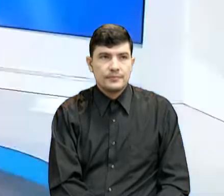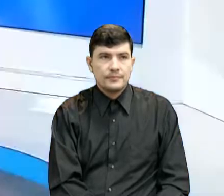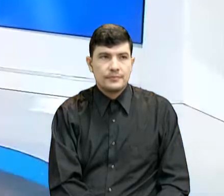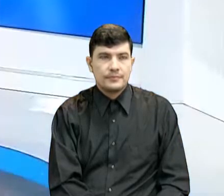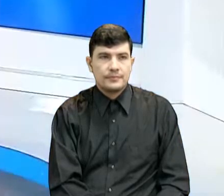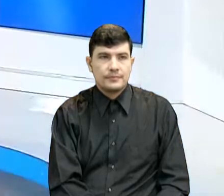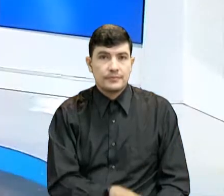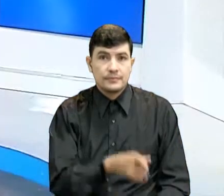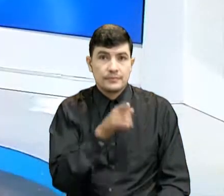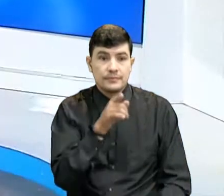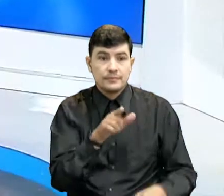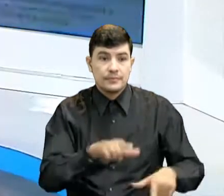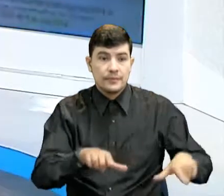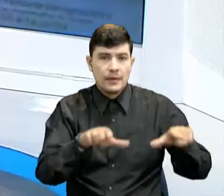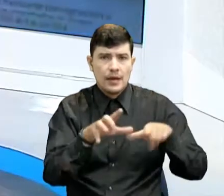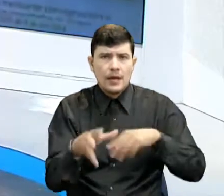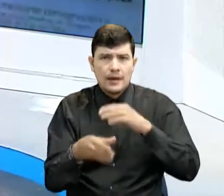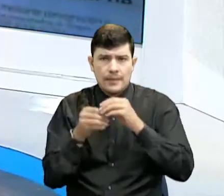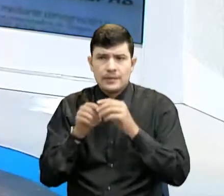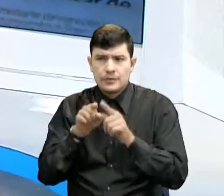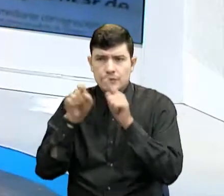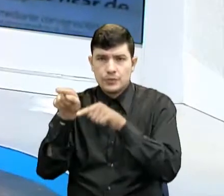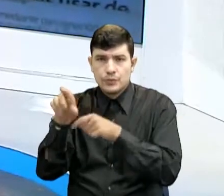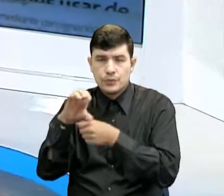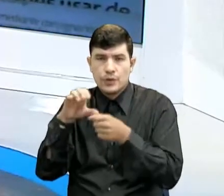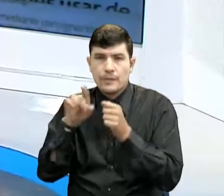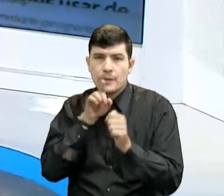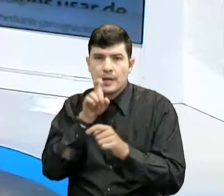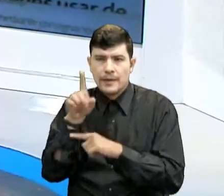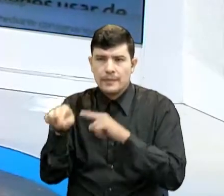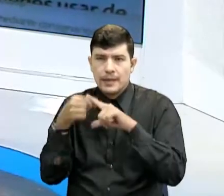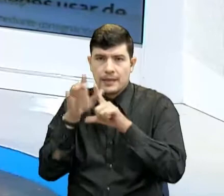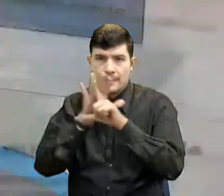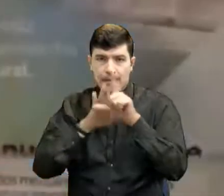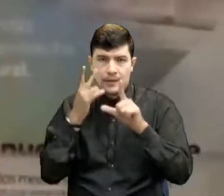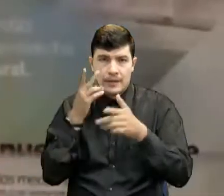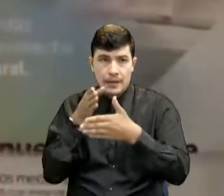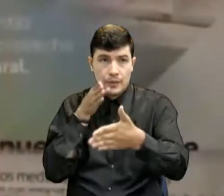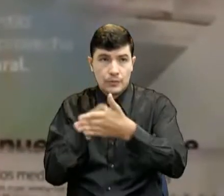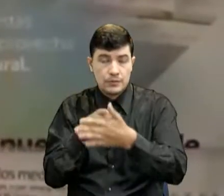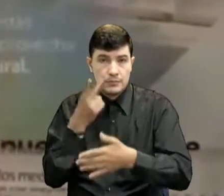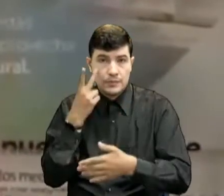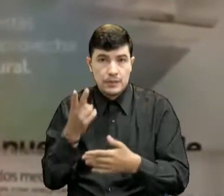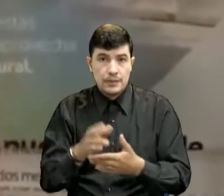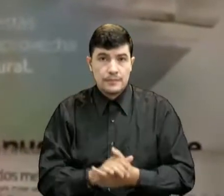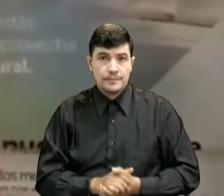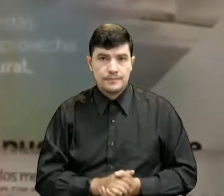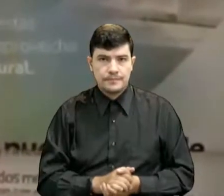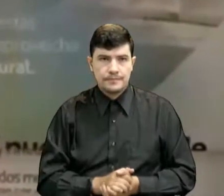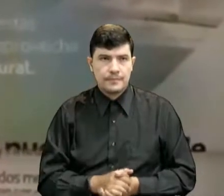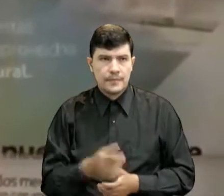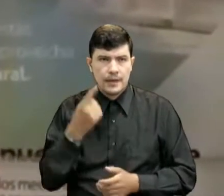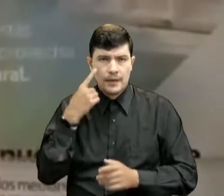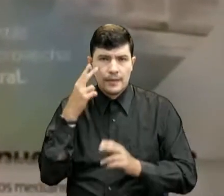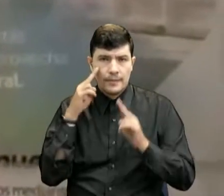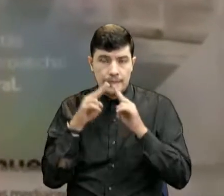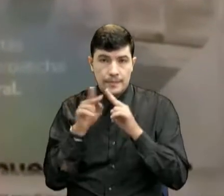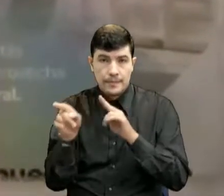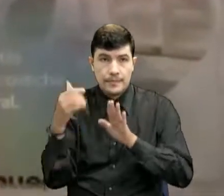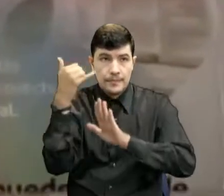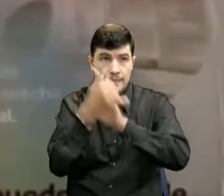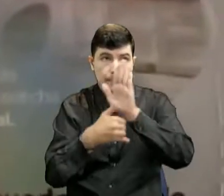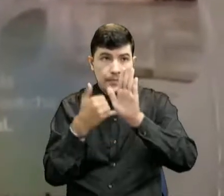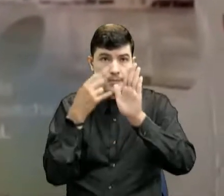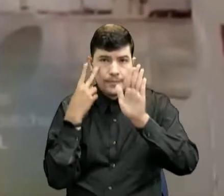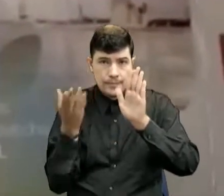y desde este punto seguimos en bucaramanga porque nos llega la siguiente denuncia que corresponde a estas imágenes que ustedes ven en este